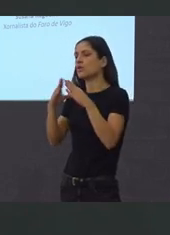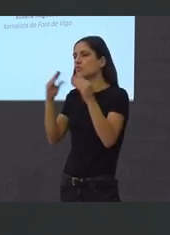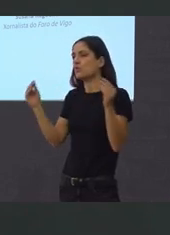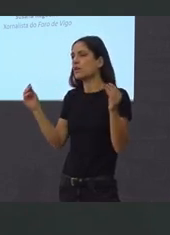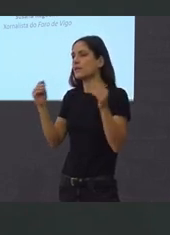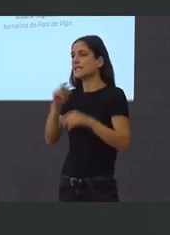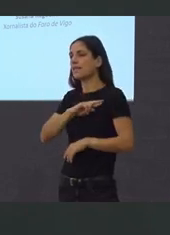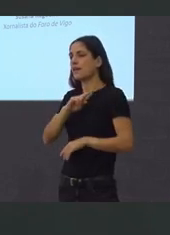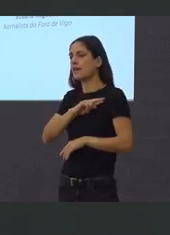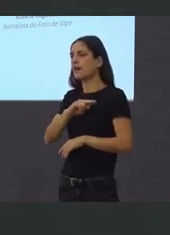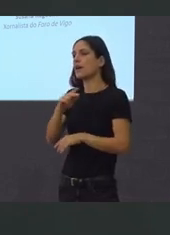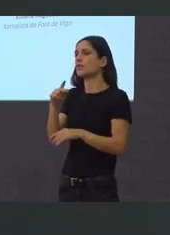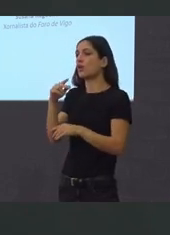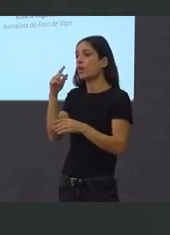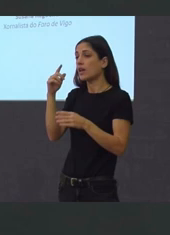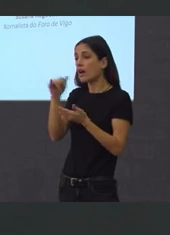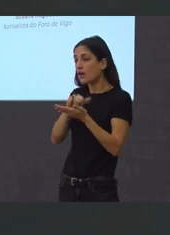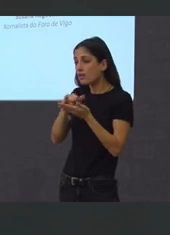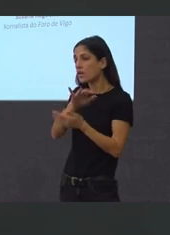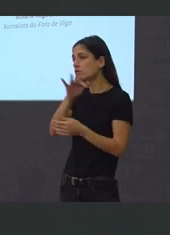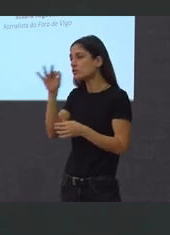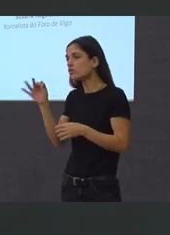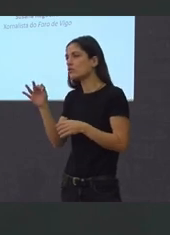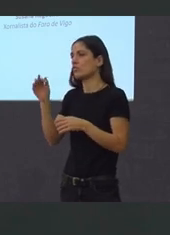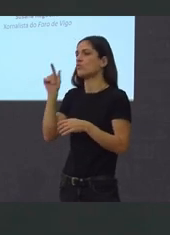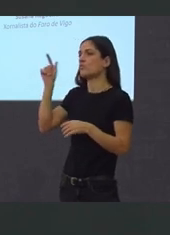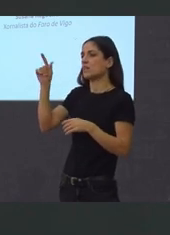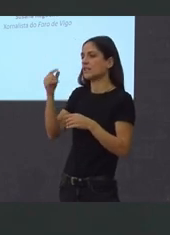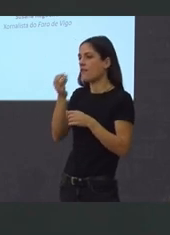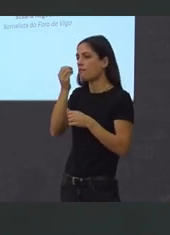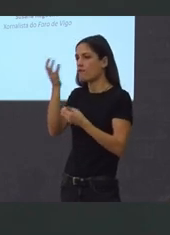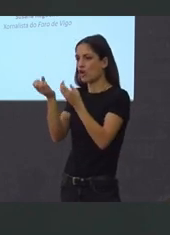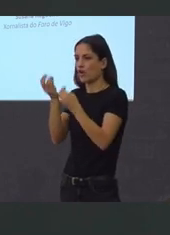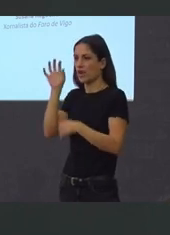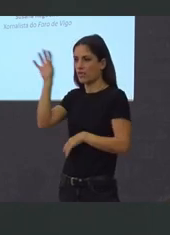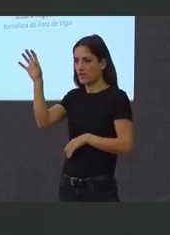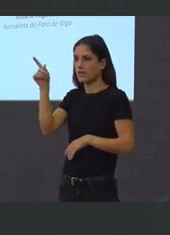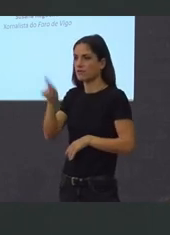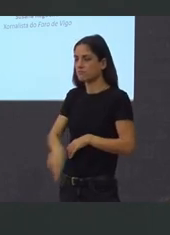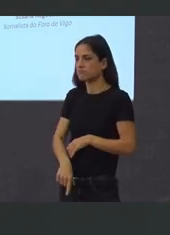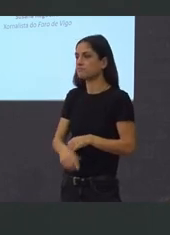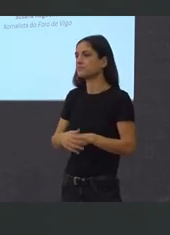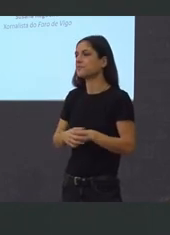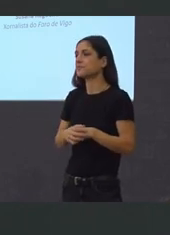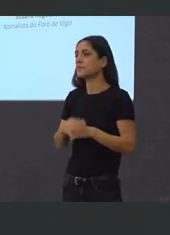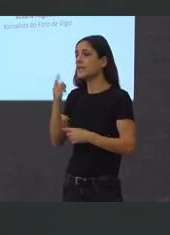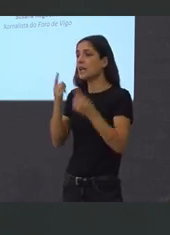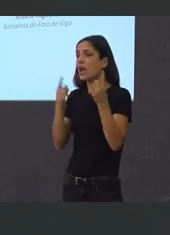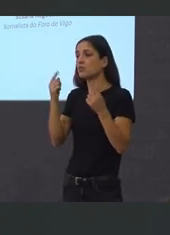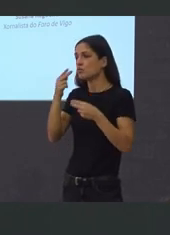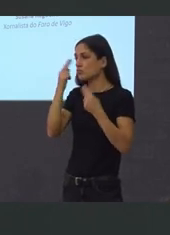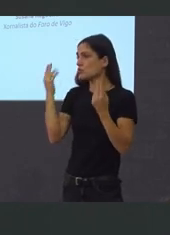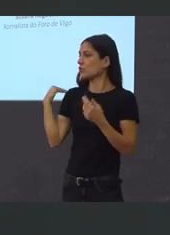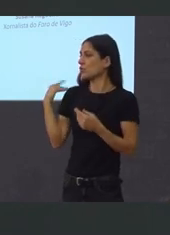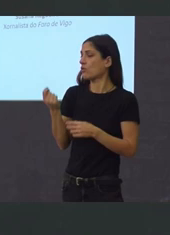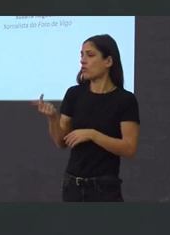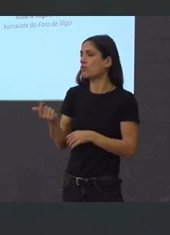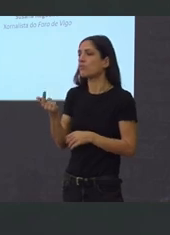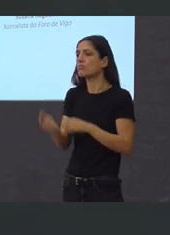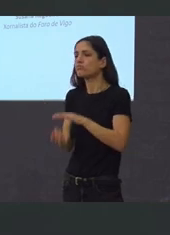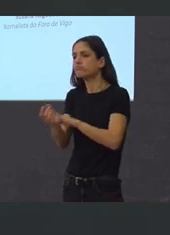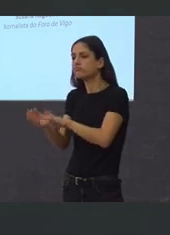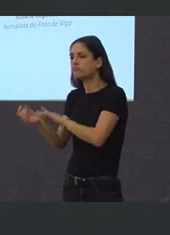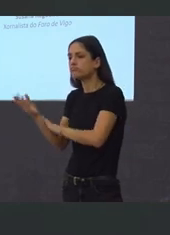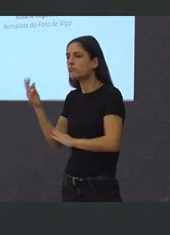América en Washington ou nos Arquivos Históricos da UE en Florencia. Algúnas das súas publicacións recentes, só lles cito a última, son